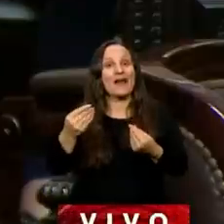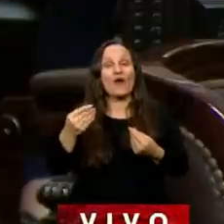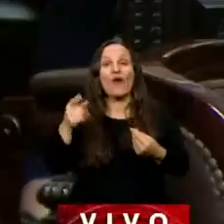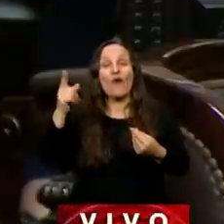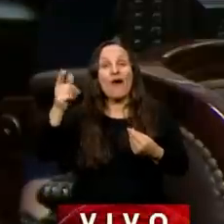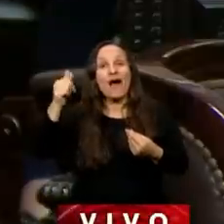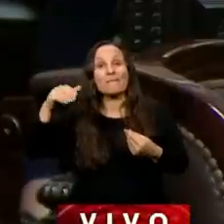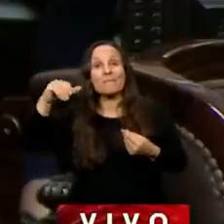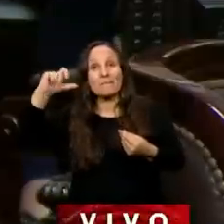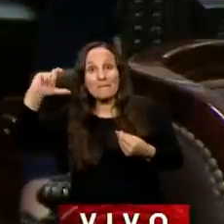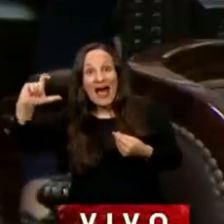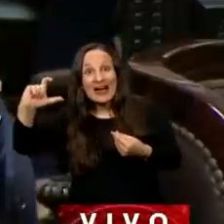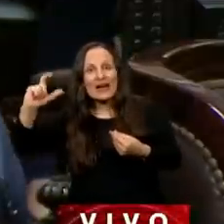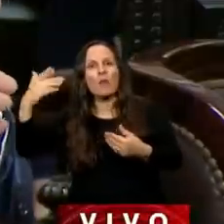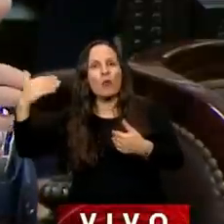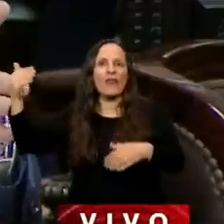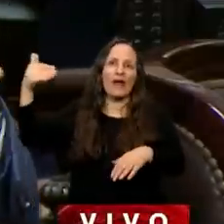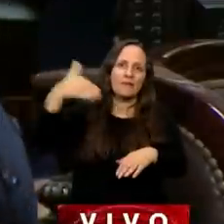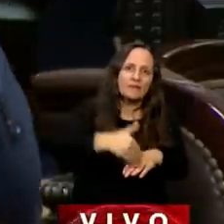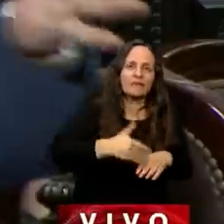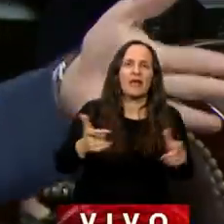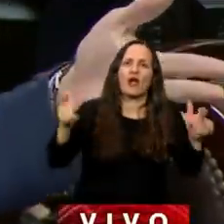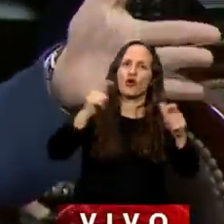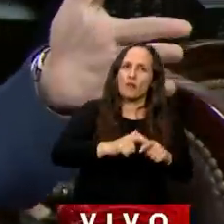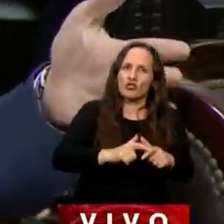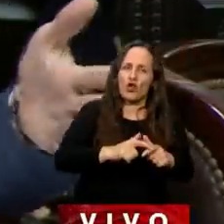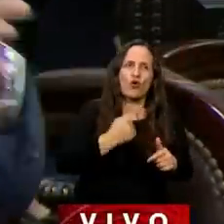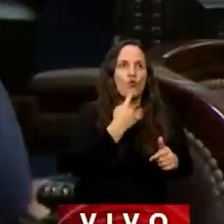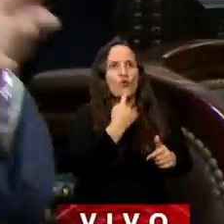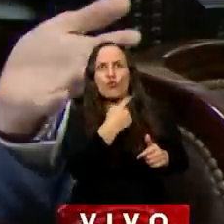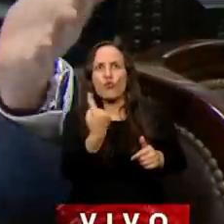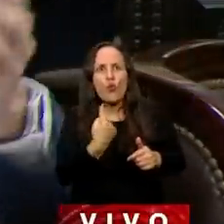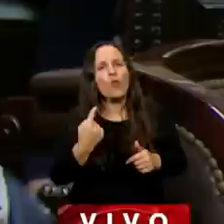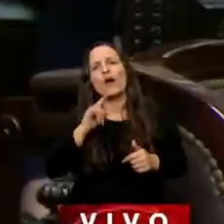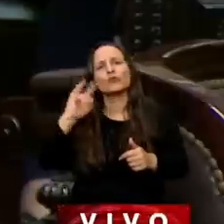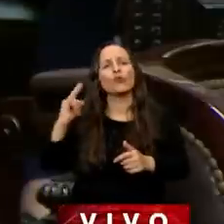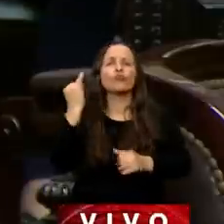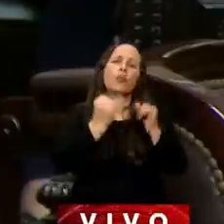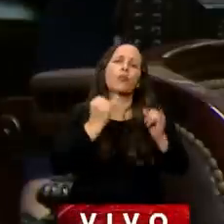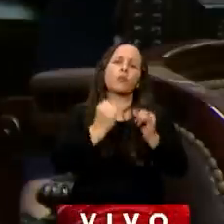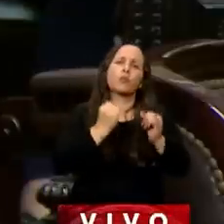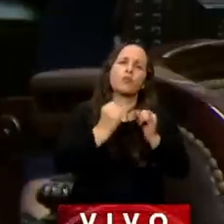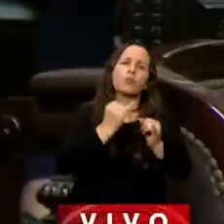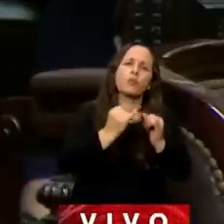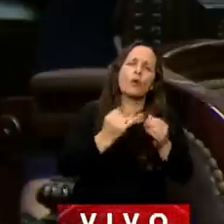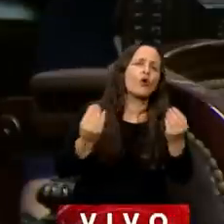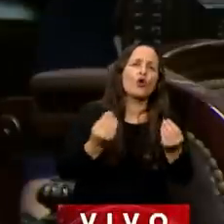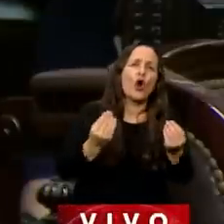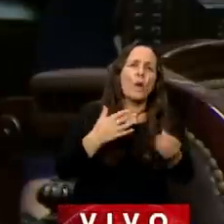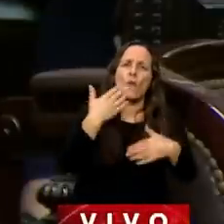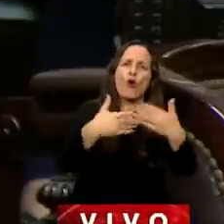AMAC puedan acompañarnos, que vengan a la comisión, que evacúen las dudas de los diputados, que informen de la gestión y que empecemos a